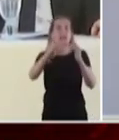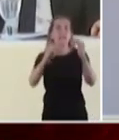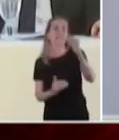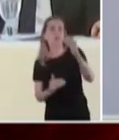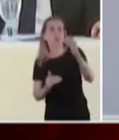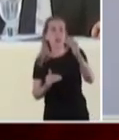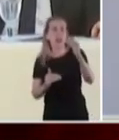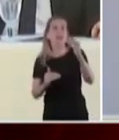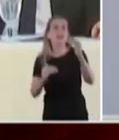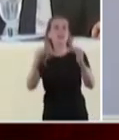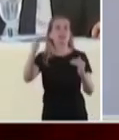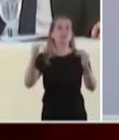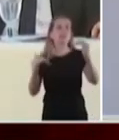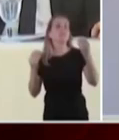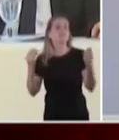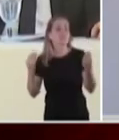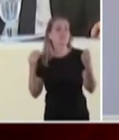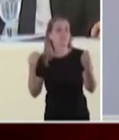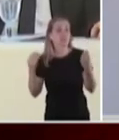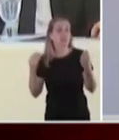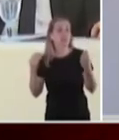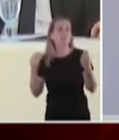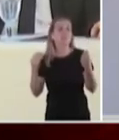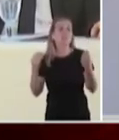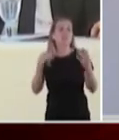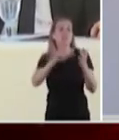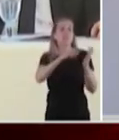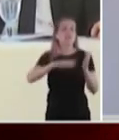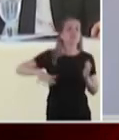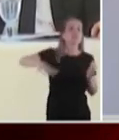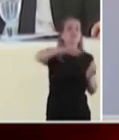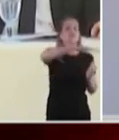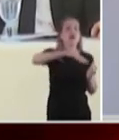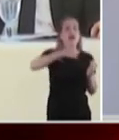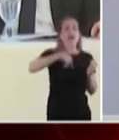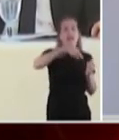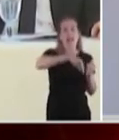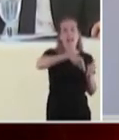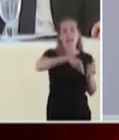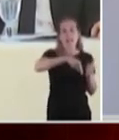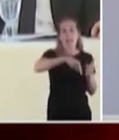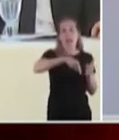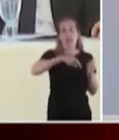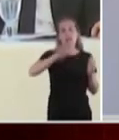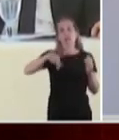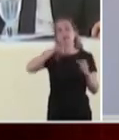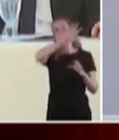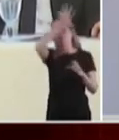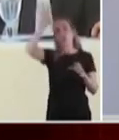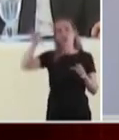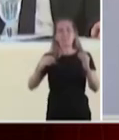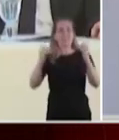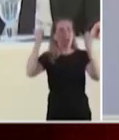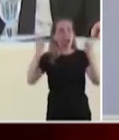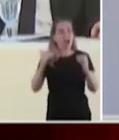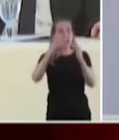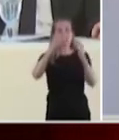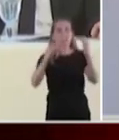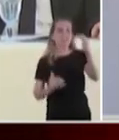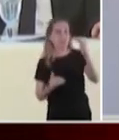no nunca ocurrió y no yo creo que que forma parte de algo que nos hace mucho daño